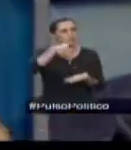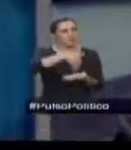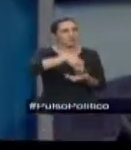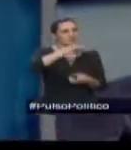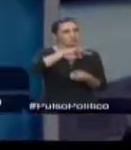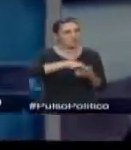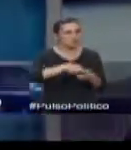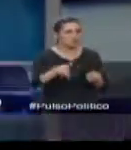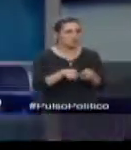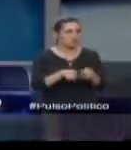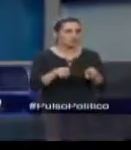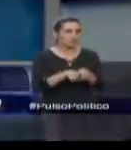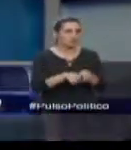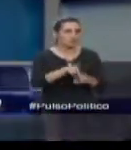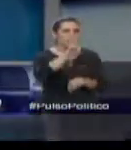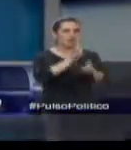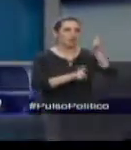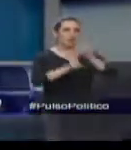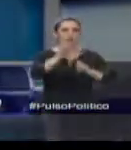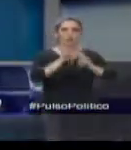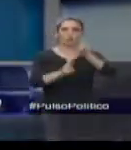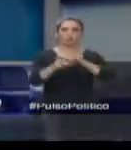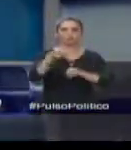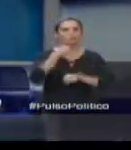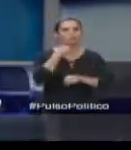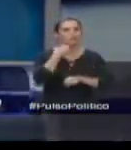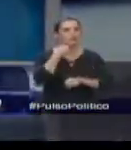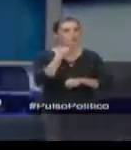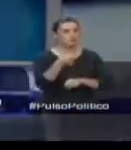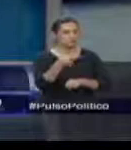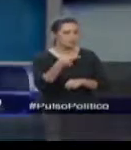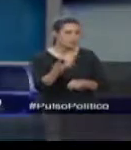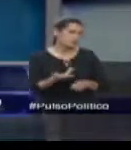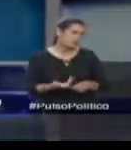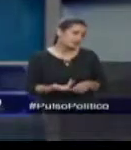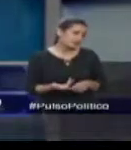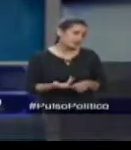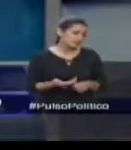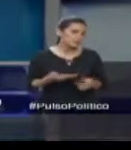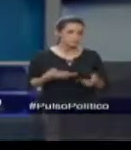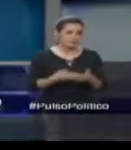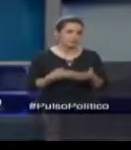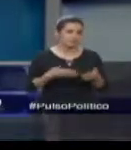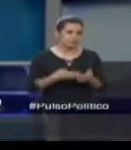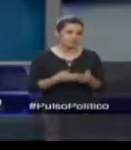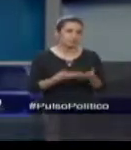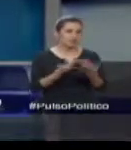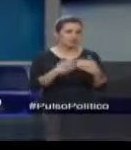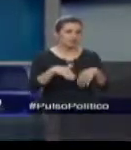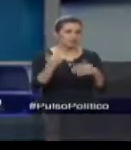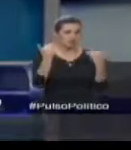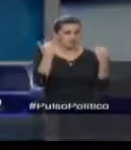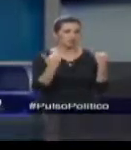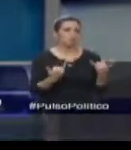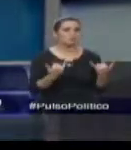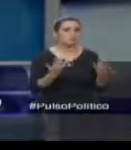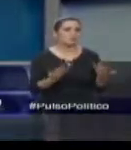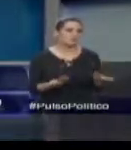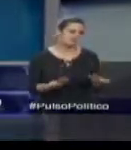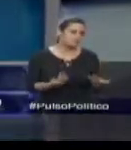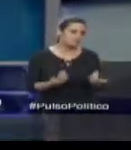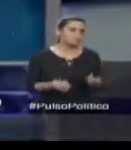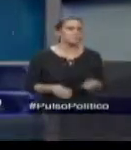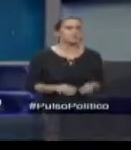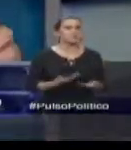como es el tema este que tiene que ver con la limitación de los derechos ciudadanos sobre la consulta popular